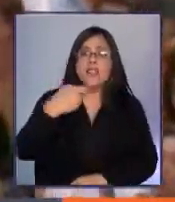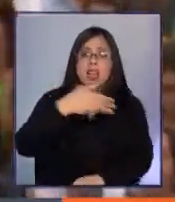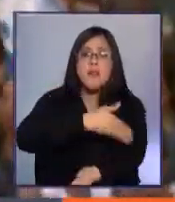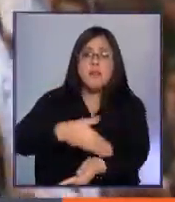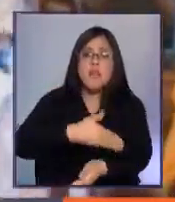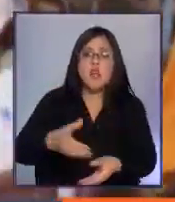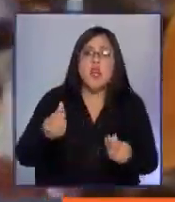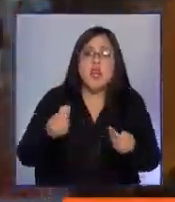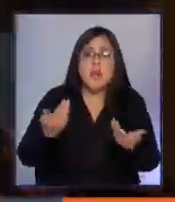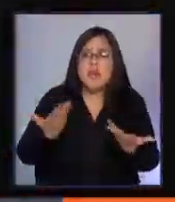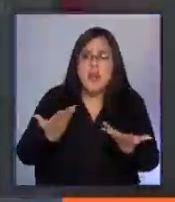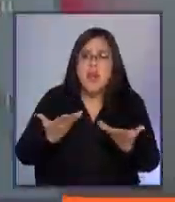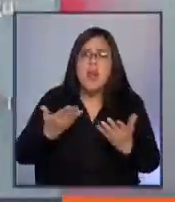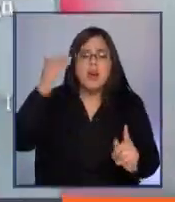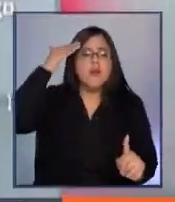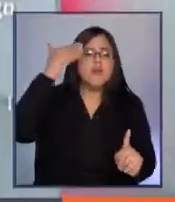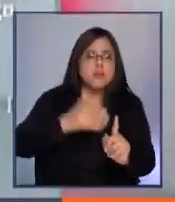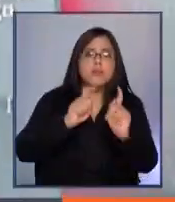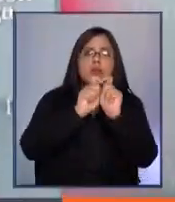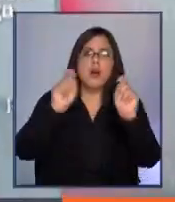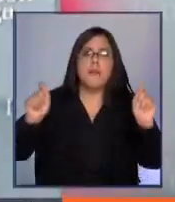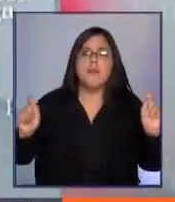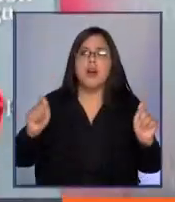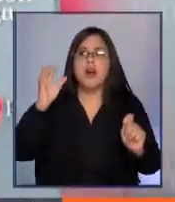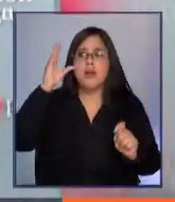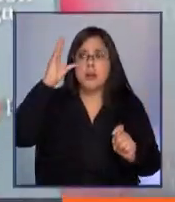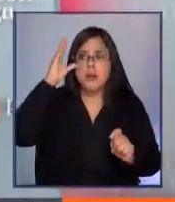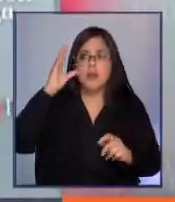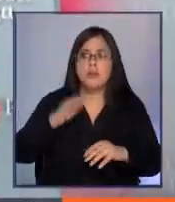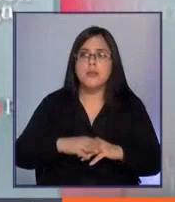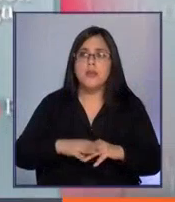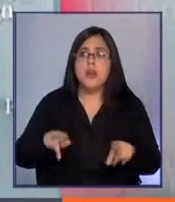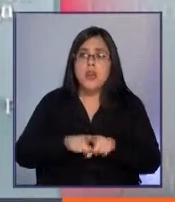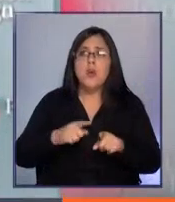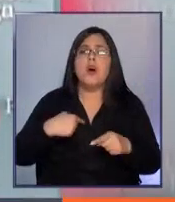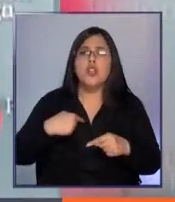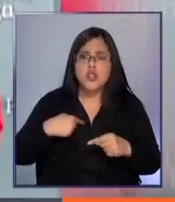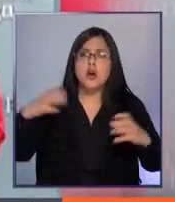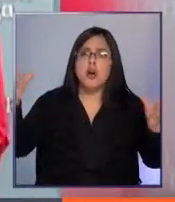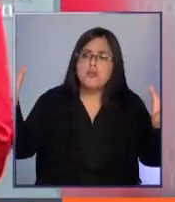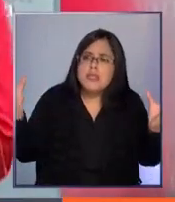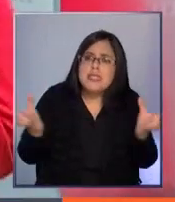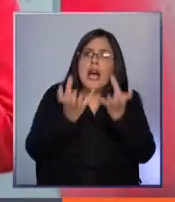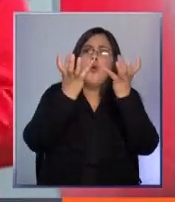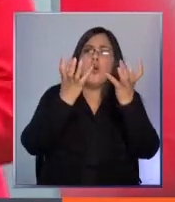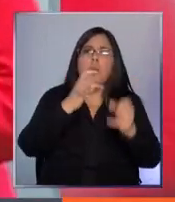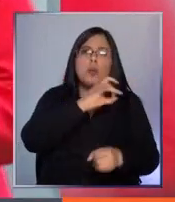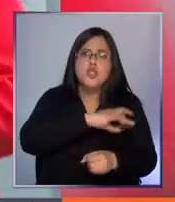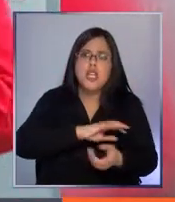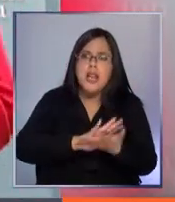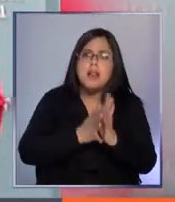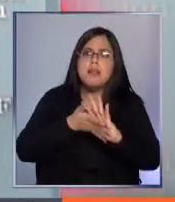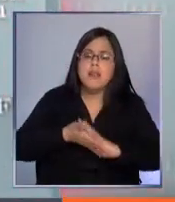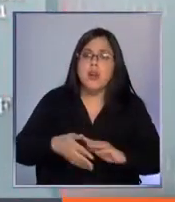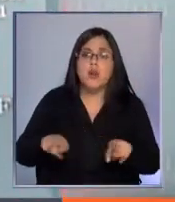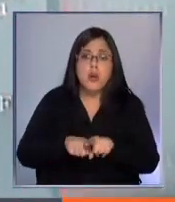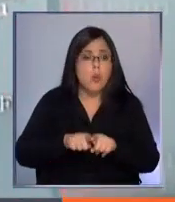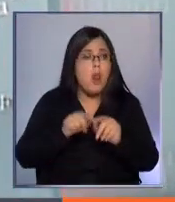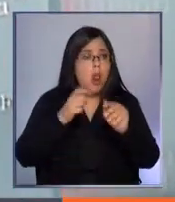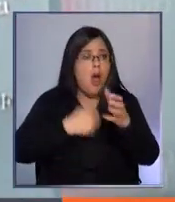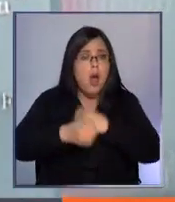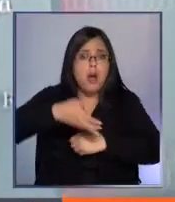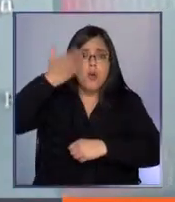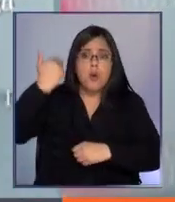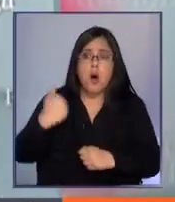campaña de Michelle Bachelet. Brindo con dedicación y brindo por Chile entero. Y si hace algunos años, en esta misma fecha, la